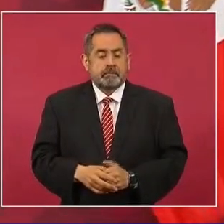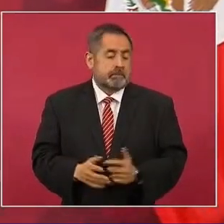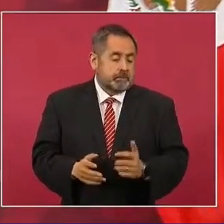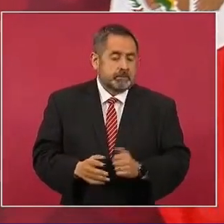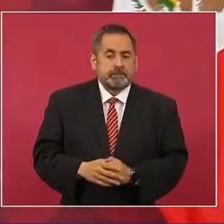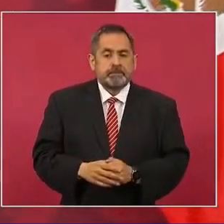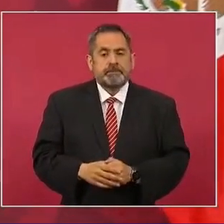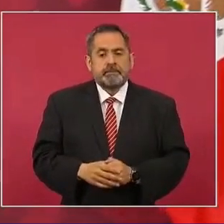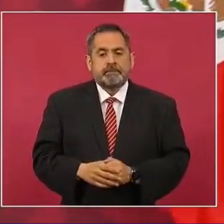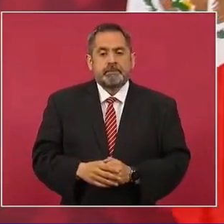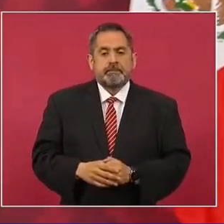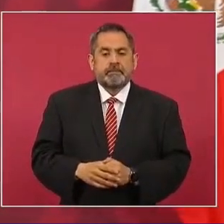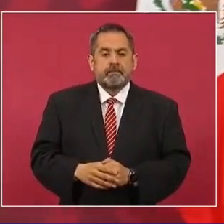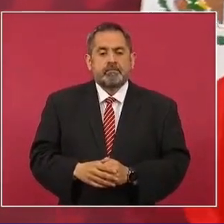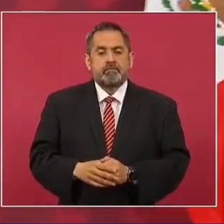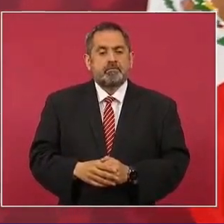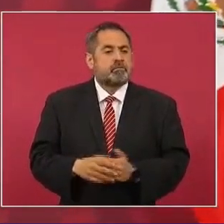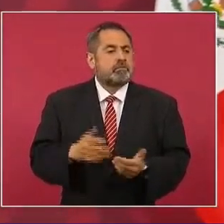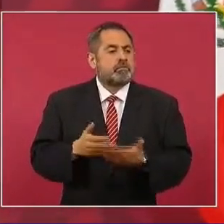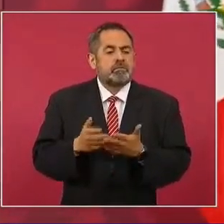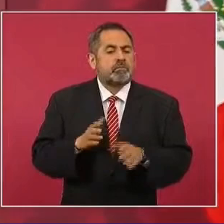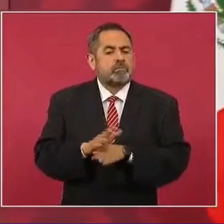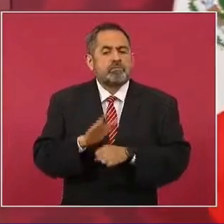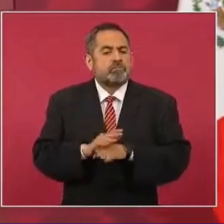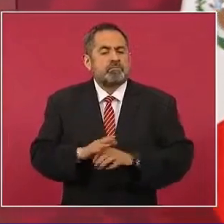Ahora, ¿qué ventajas